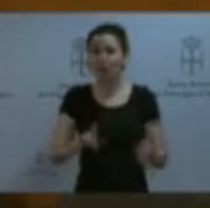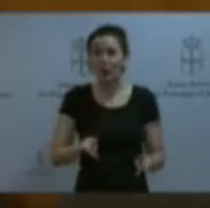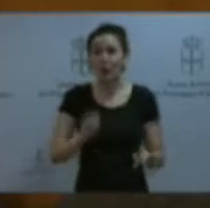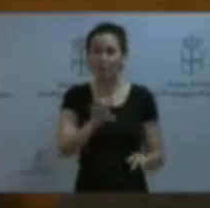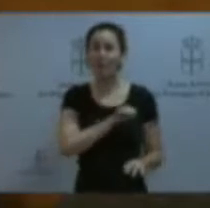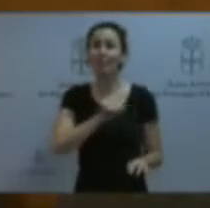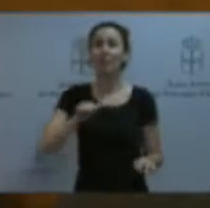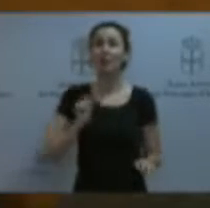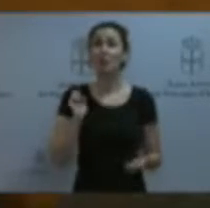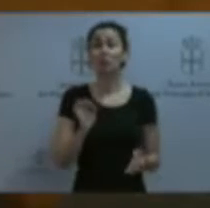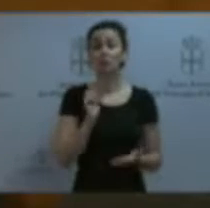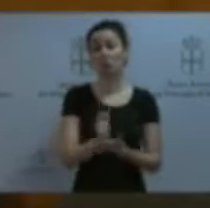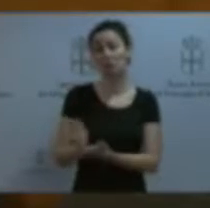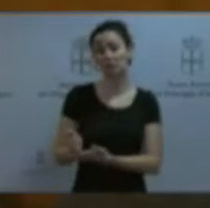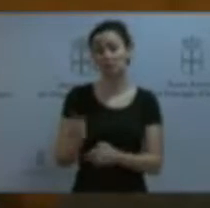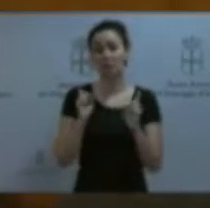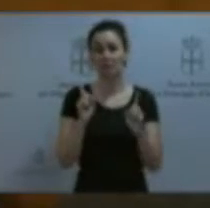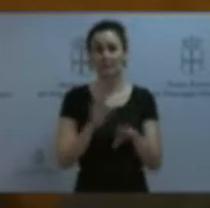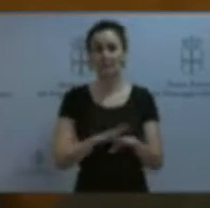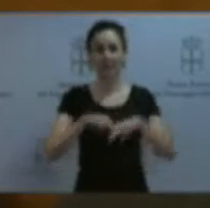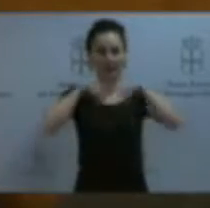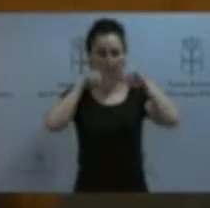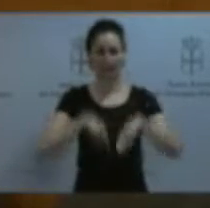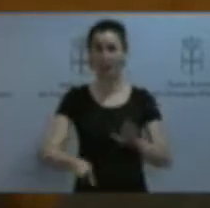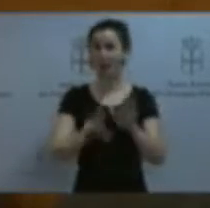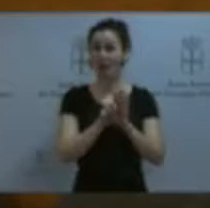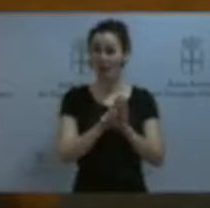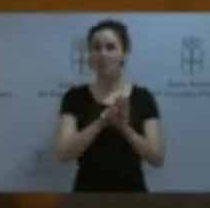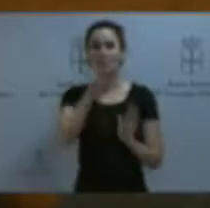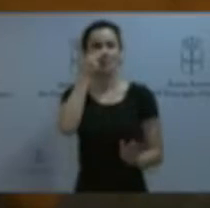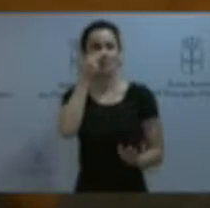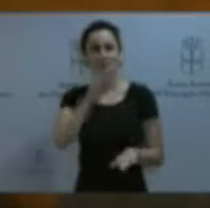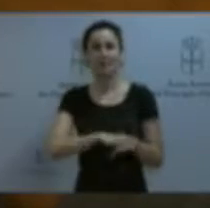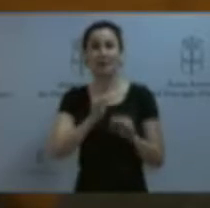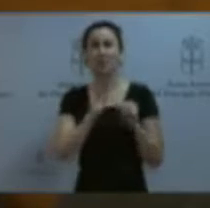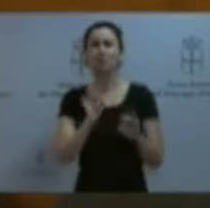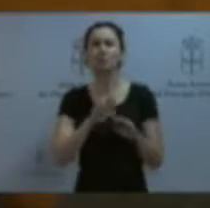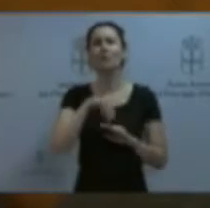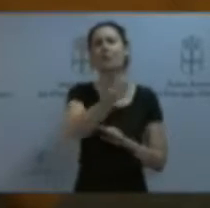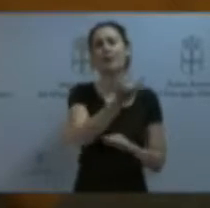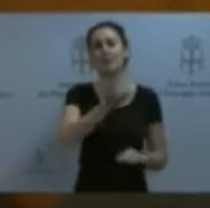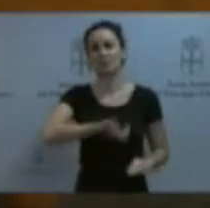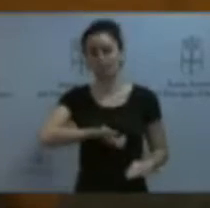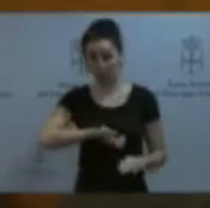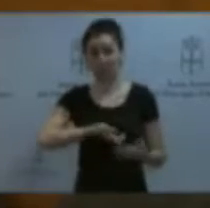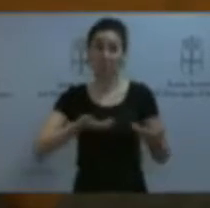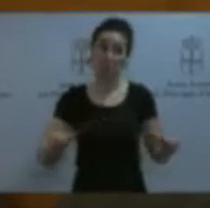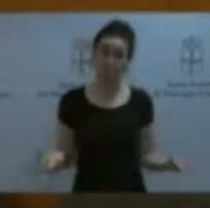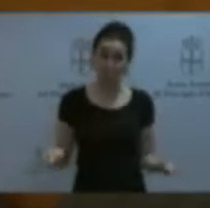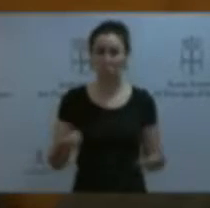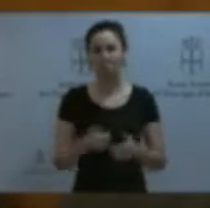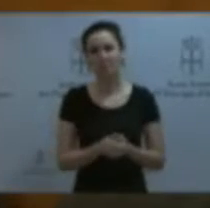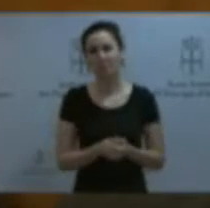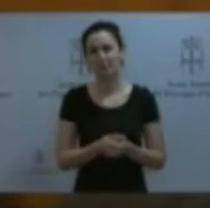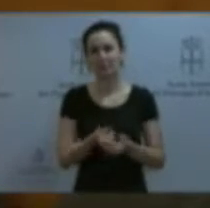y que la cuota se limita a analizar las cuestiones de legalidad y de interés supramunicipal. En este caso concreto, los informes técnicos